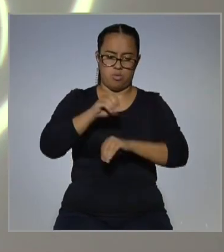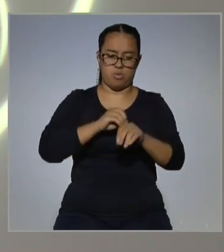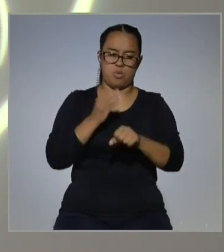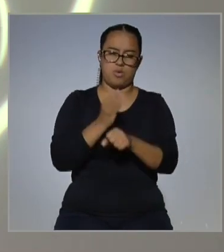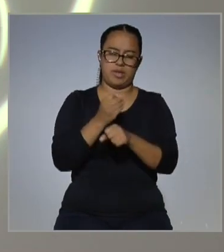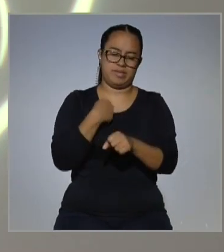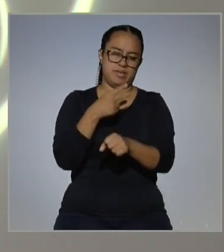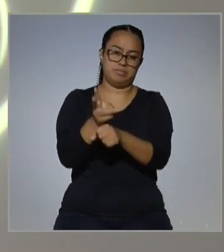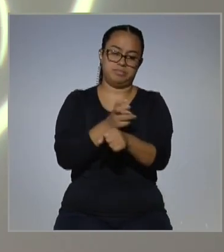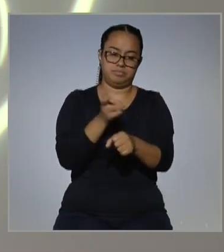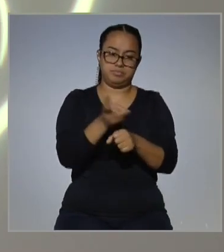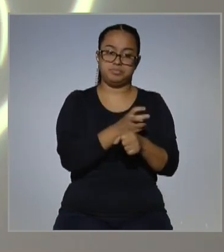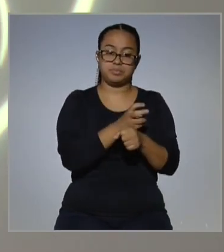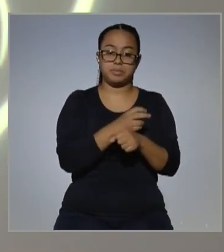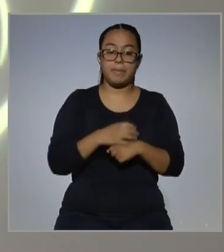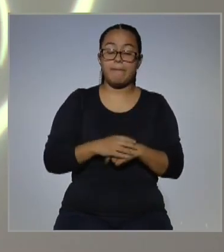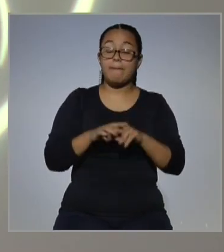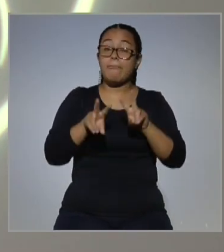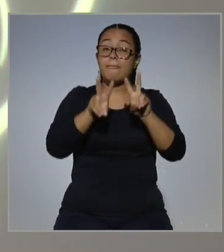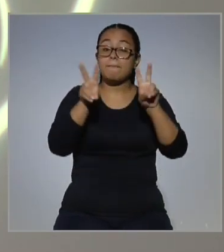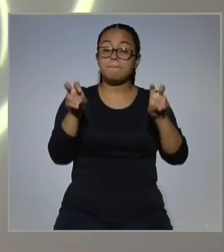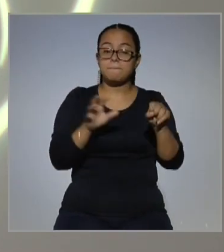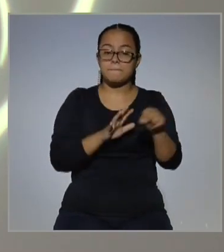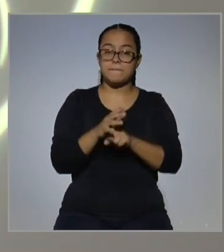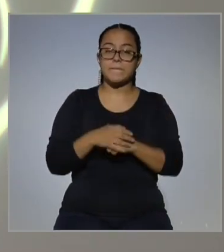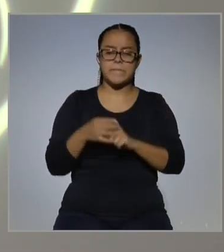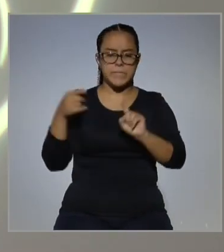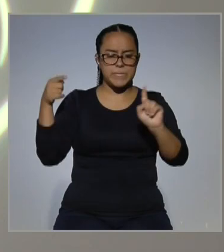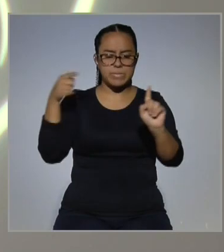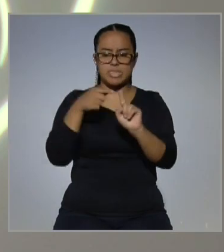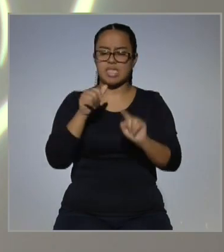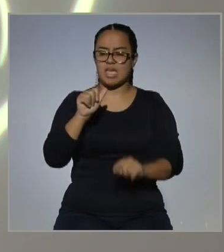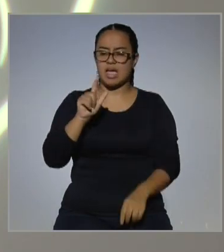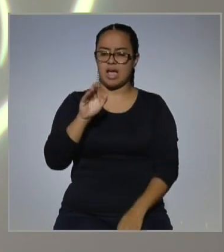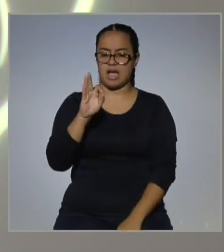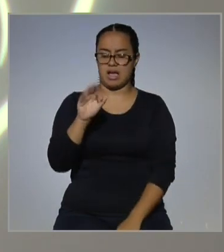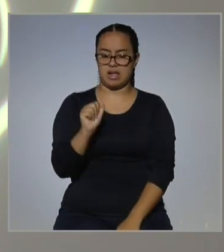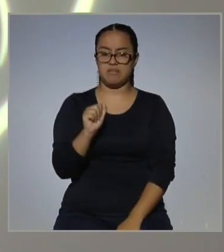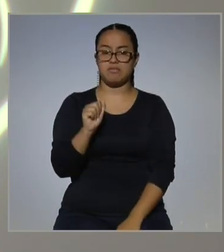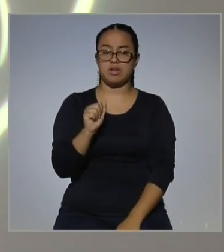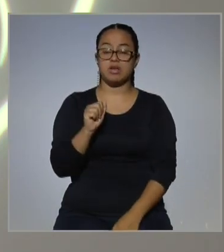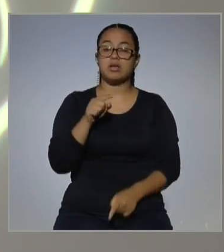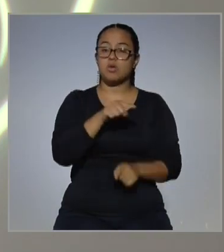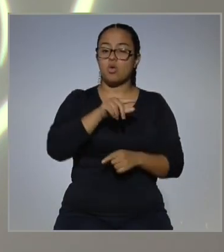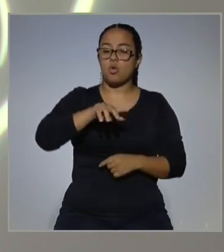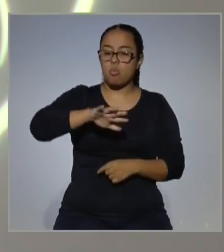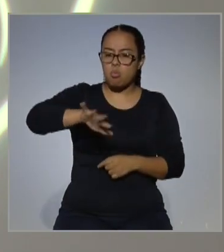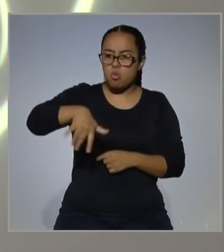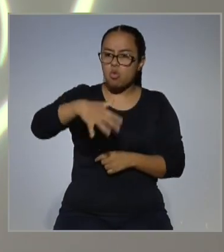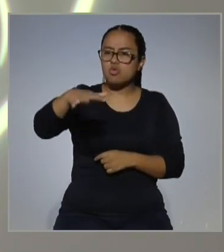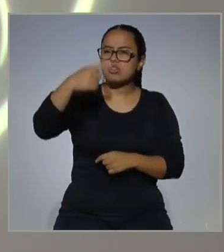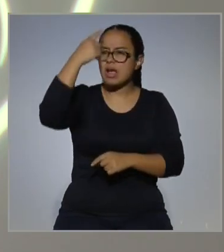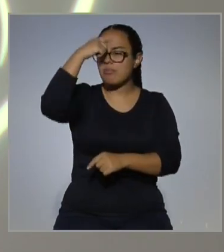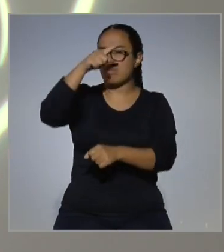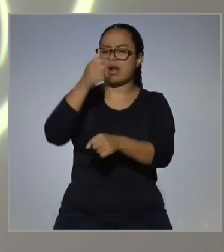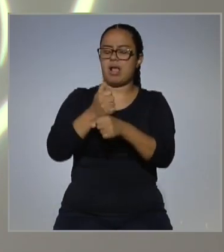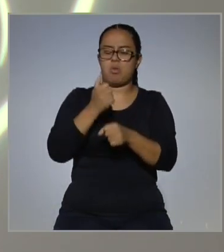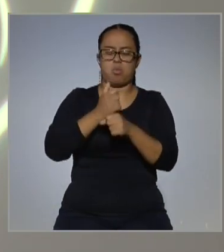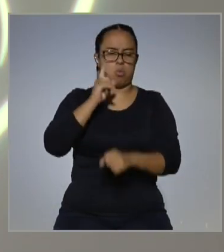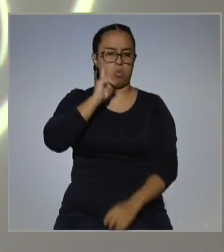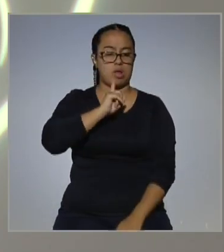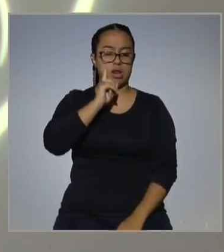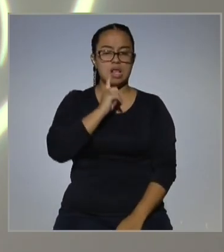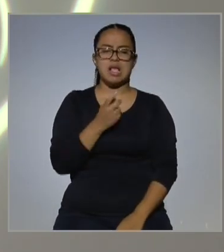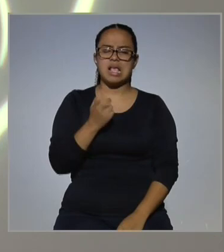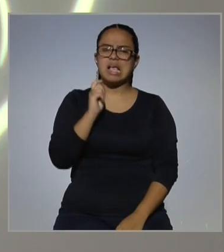voy a invitarles el día de hoy. El título es Misión Alfa en busca de la abuela, donde habla justamente